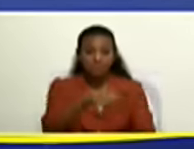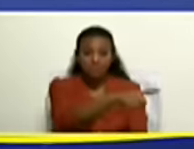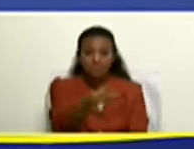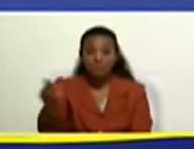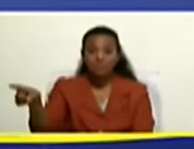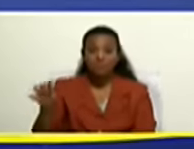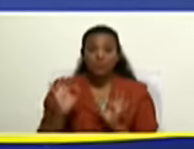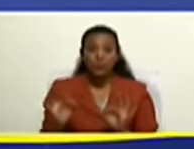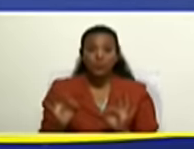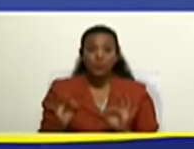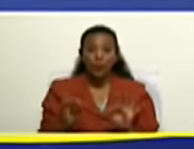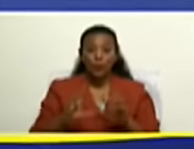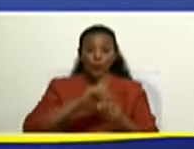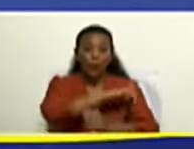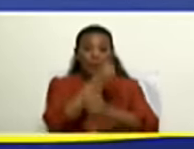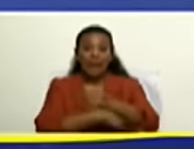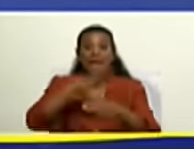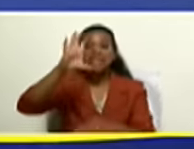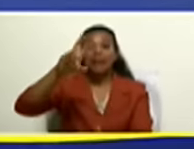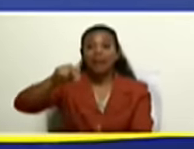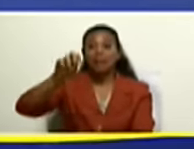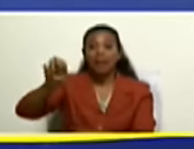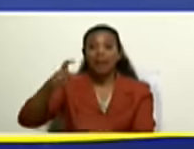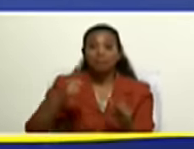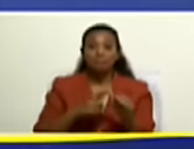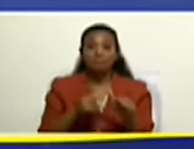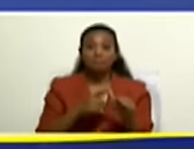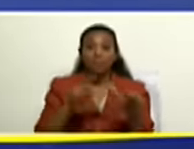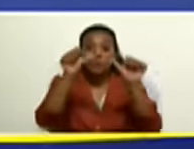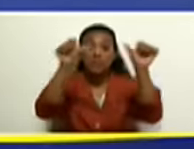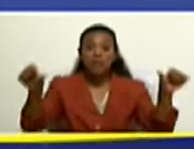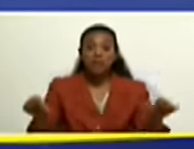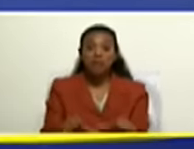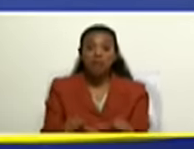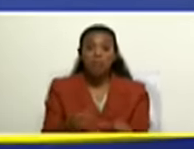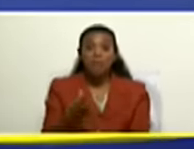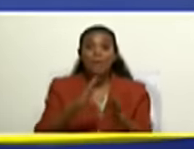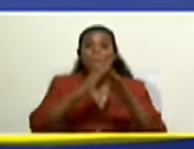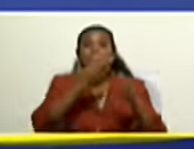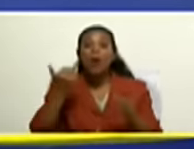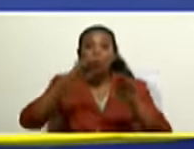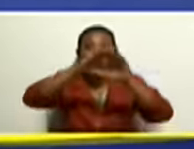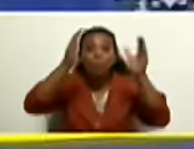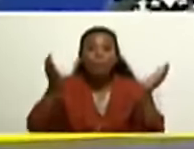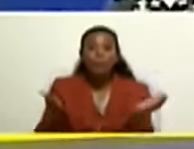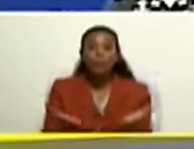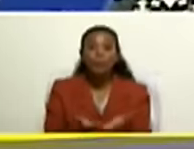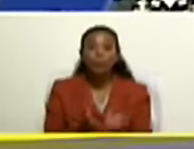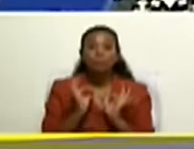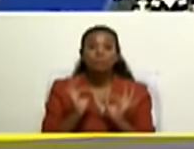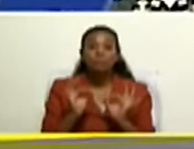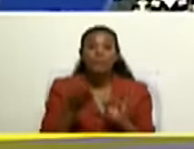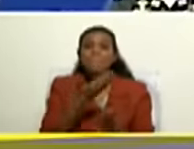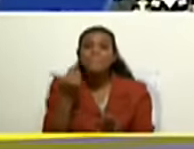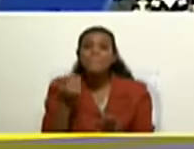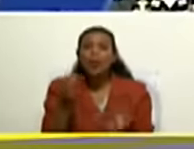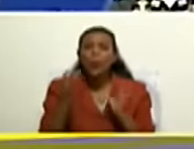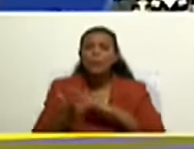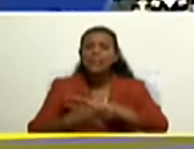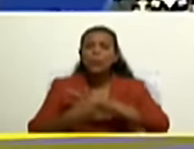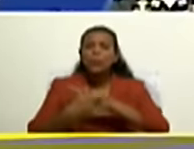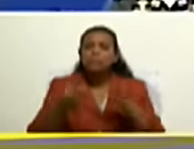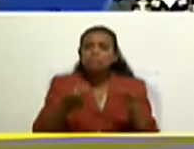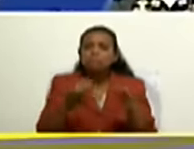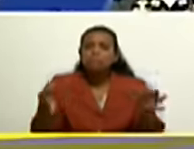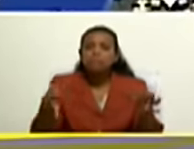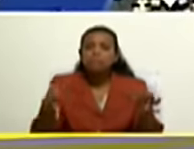Un poder electoral con el mejor sistema electoral del mundo. Del mundo.